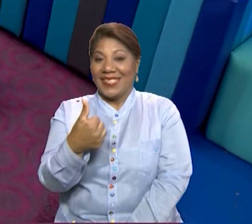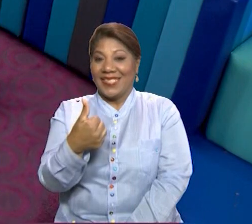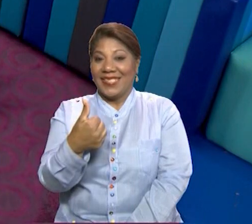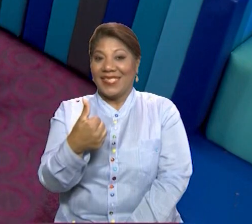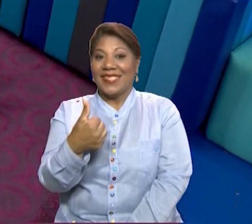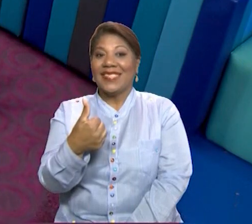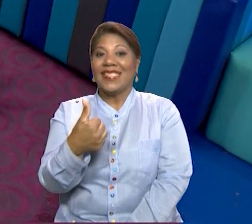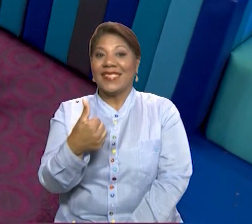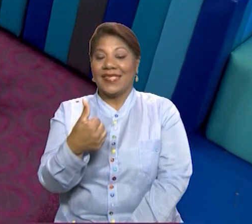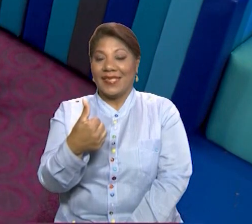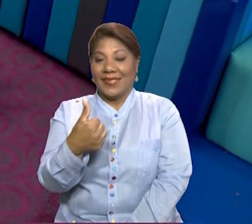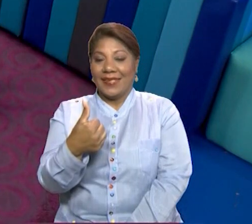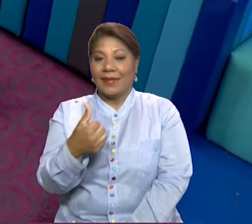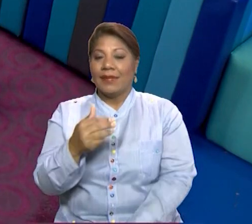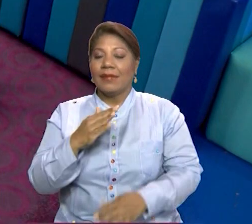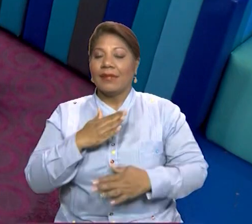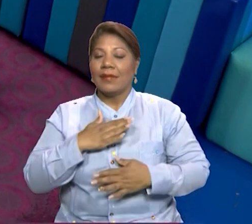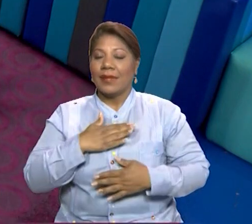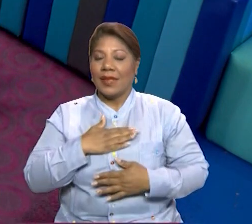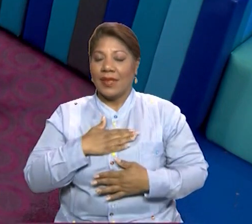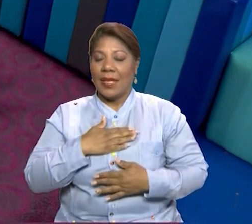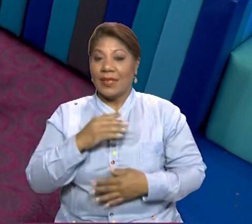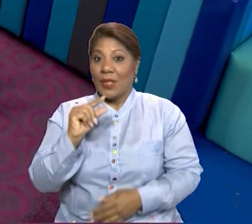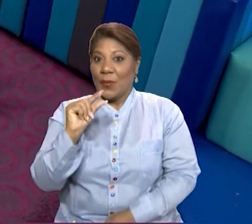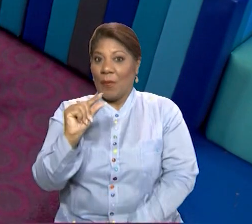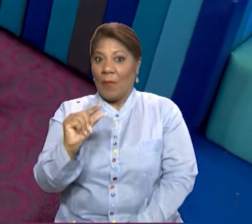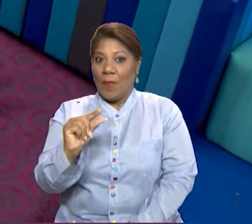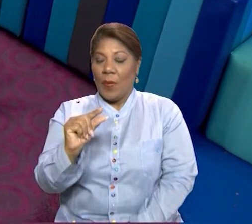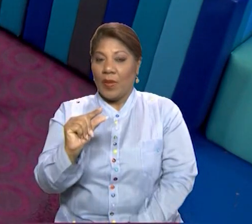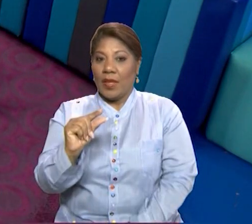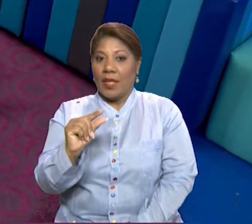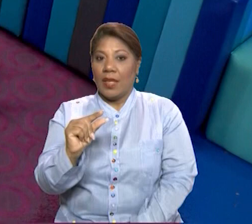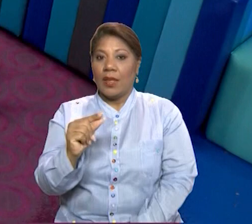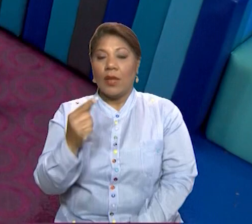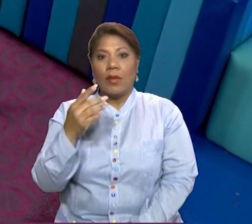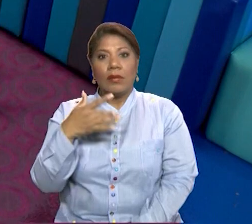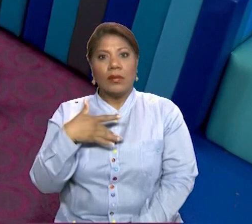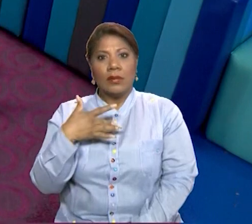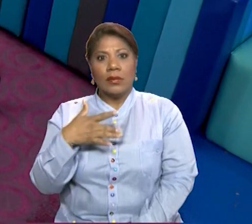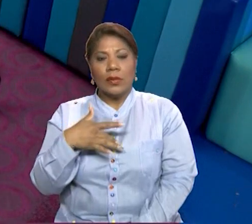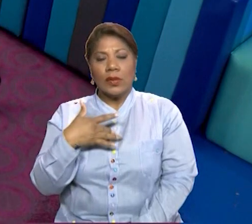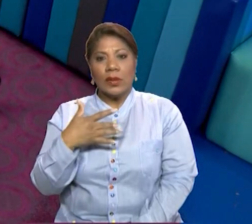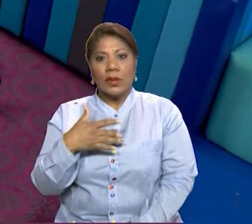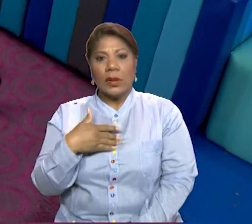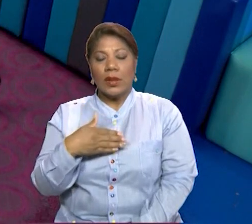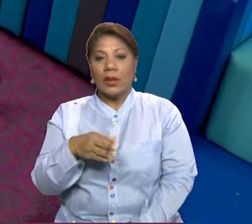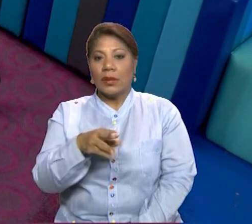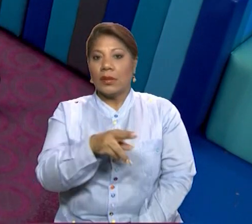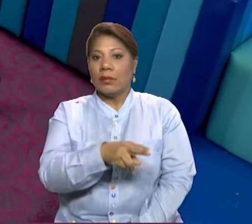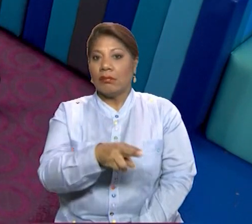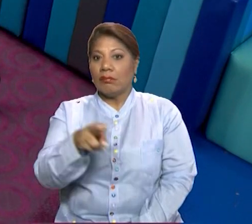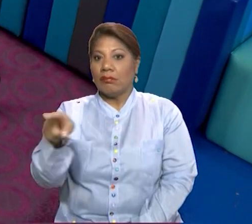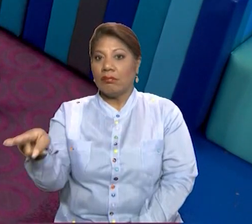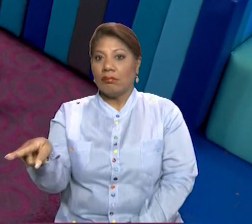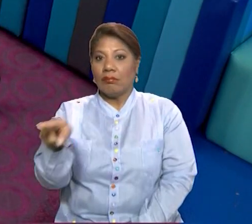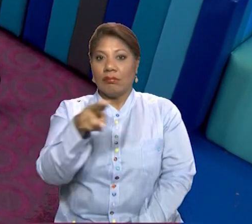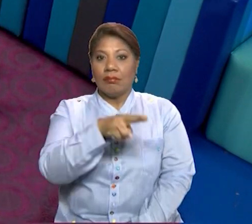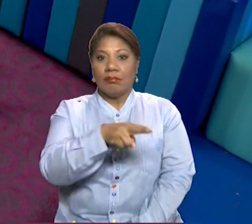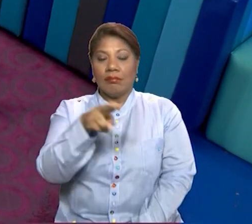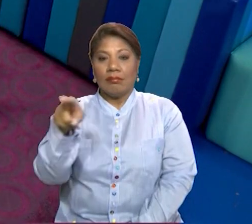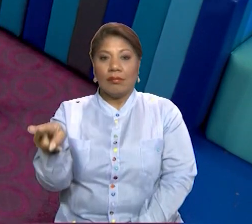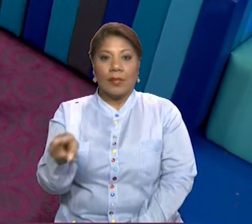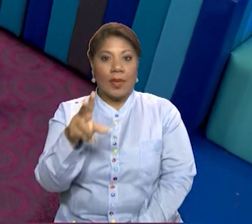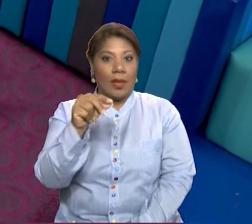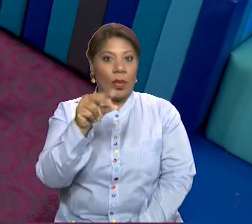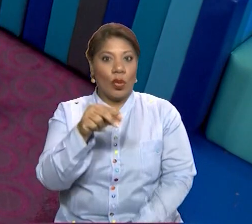1, 2, 3, 4, 5, 6, 7, 8, 9, 10. Hacemos un descanso, excelente. Estamos viendo que yo cuando paso los pies, no toca el piso.